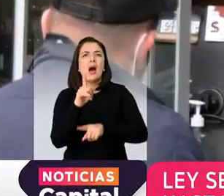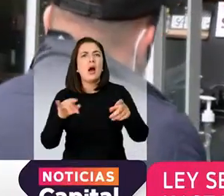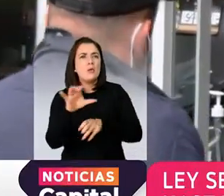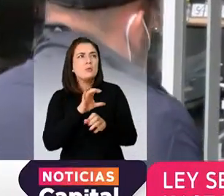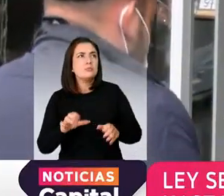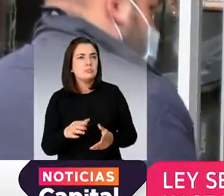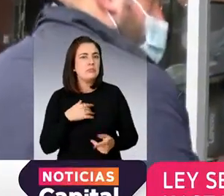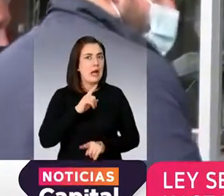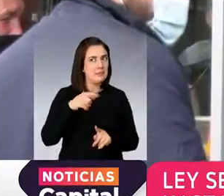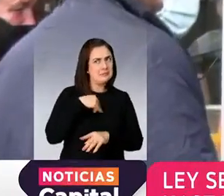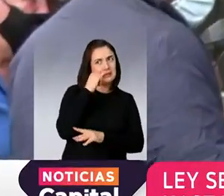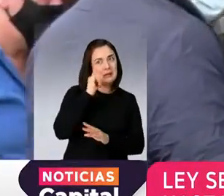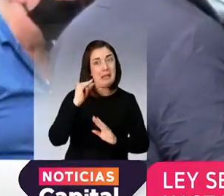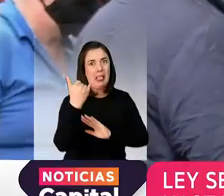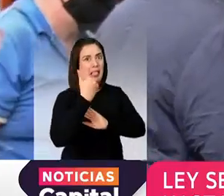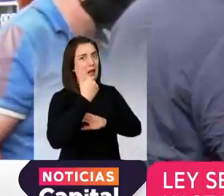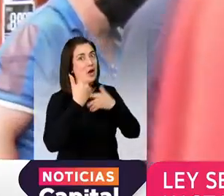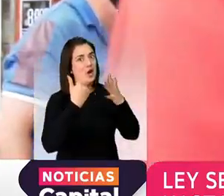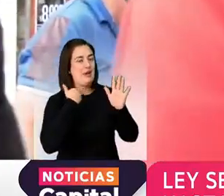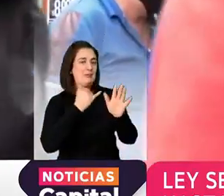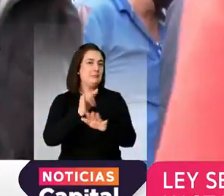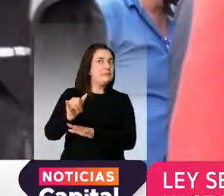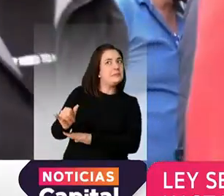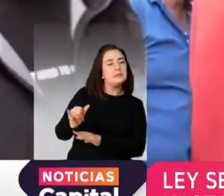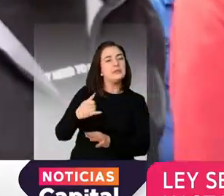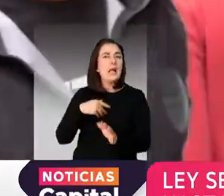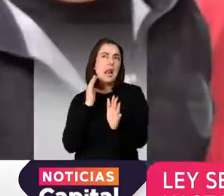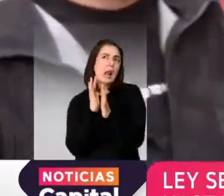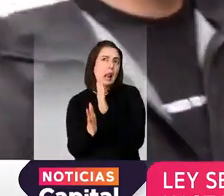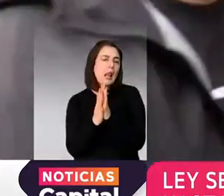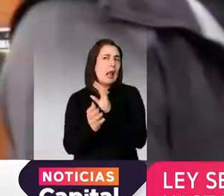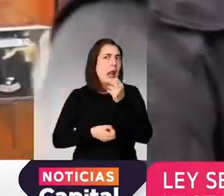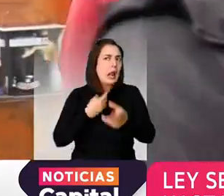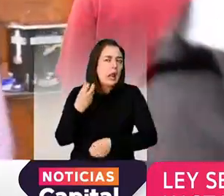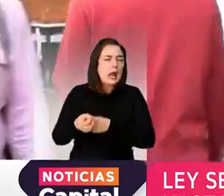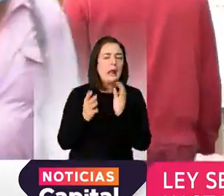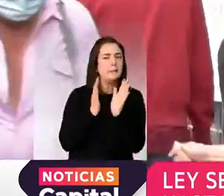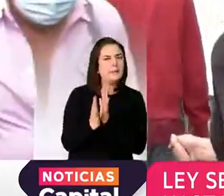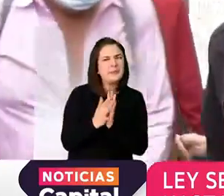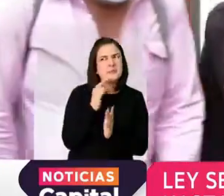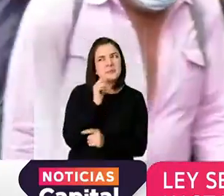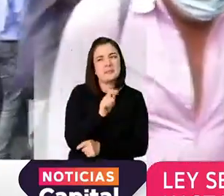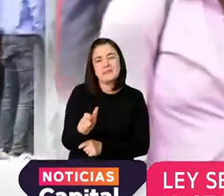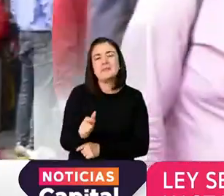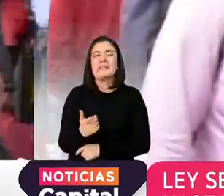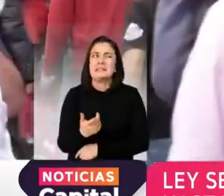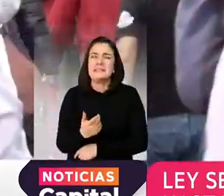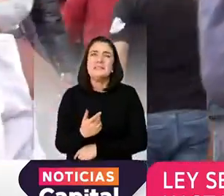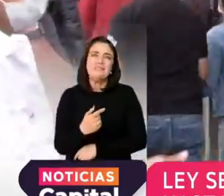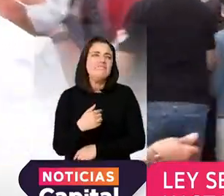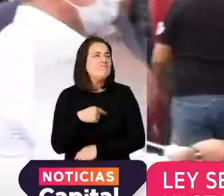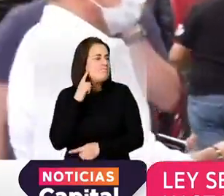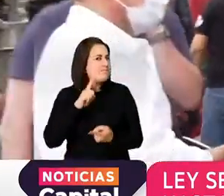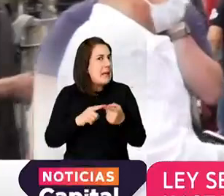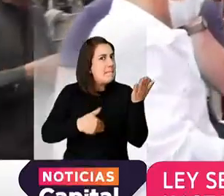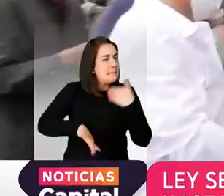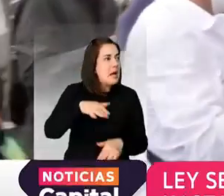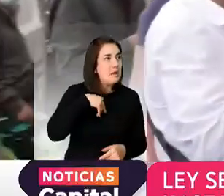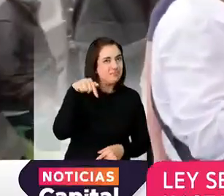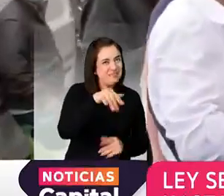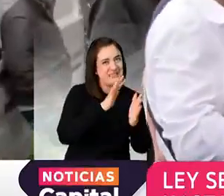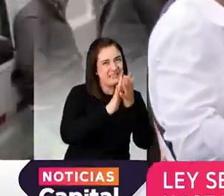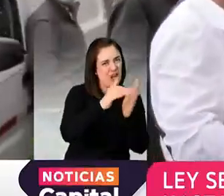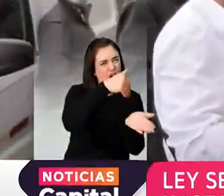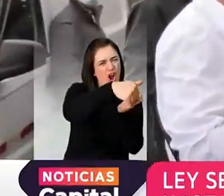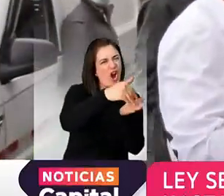no quisieron brindar declaraciones ante la Cámara de Noticias Capital y manifestaron que lo que principalmente están buscando en este punto de la capital del país